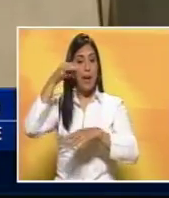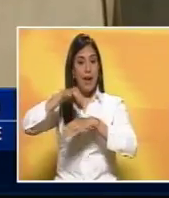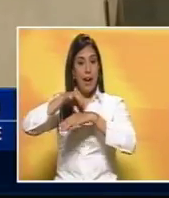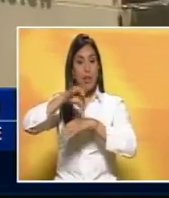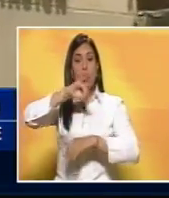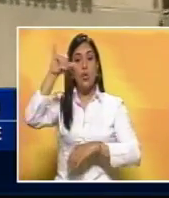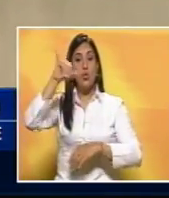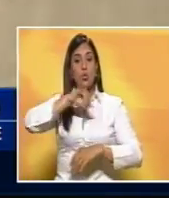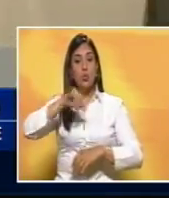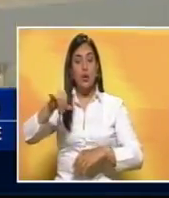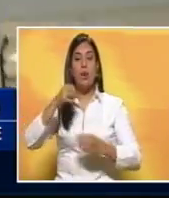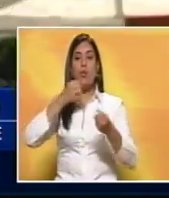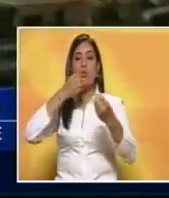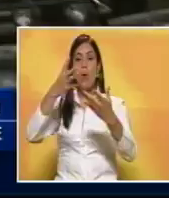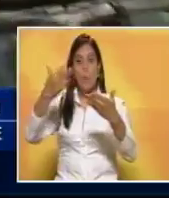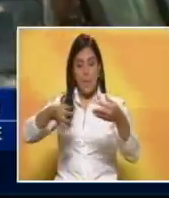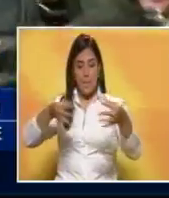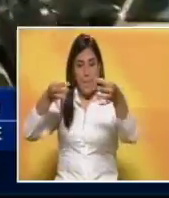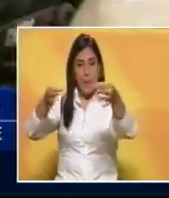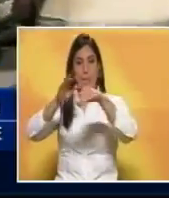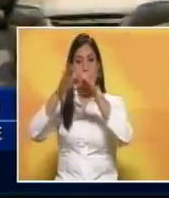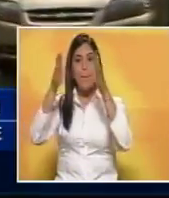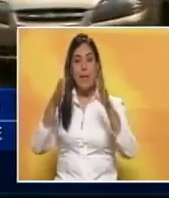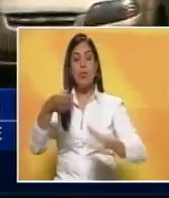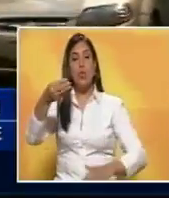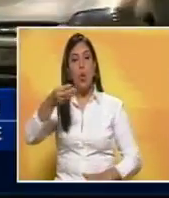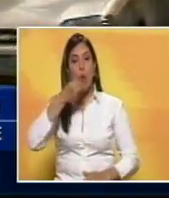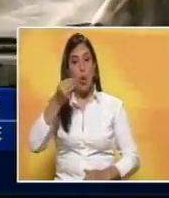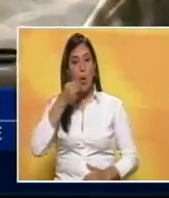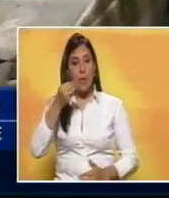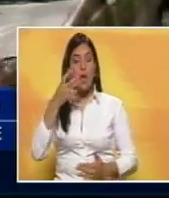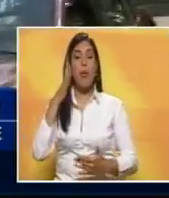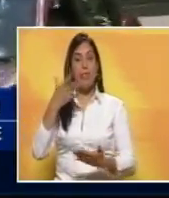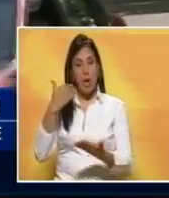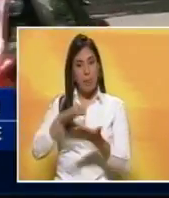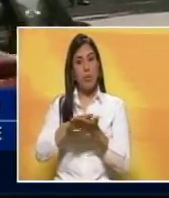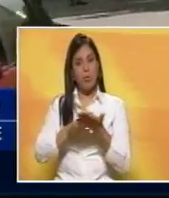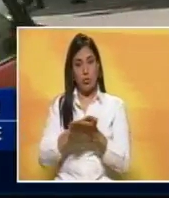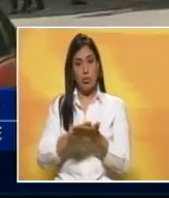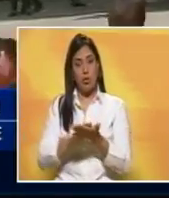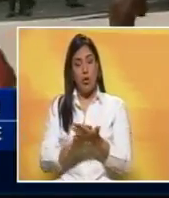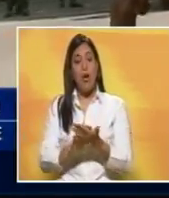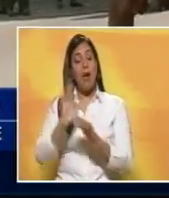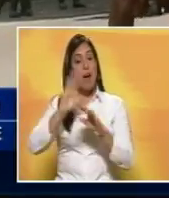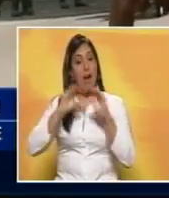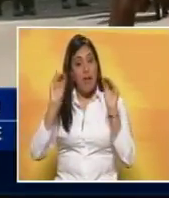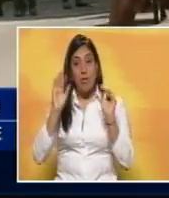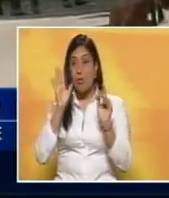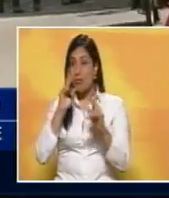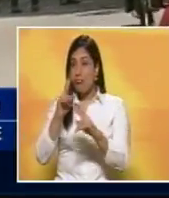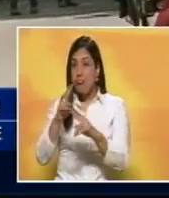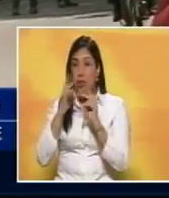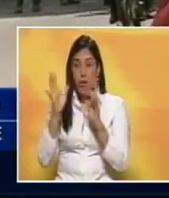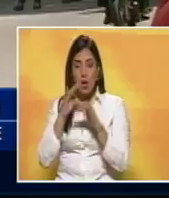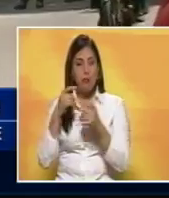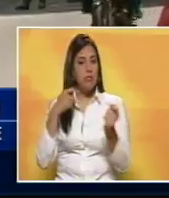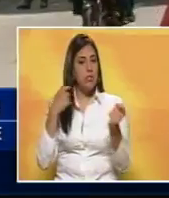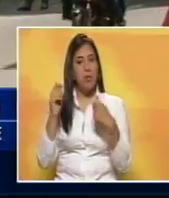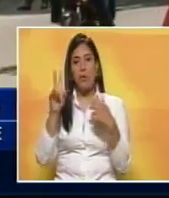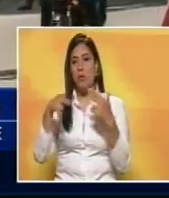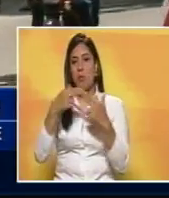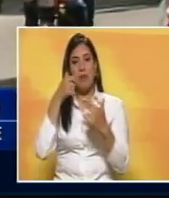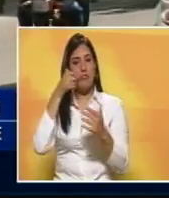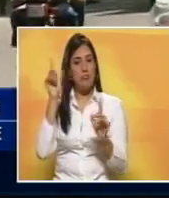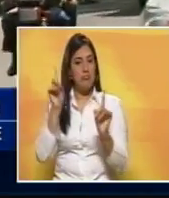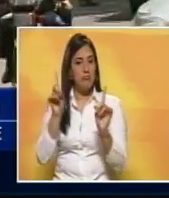en Zulia, destacó que entregaron un documento al ministro de Alimentación con posibles soluciones. Alertó que de no obtener respuesta no podrán despachar